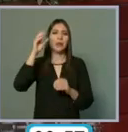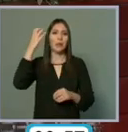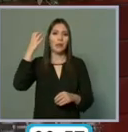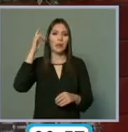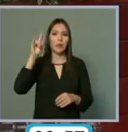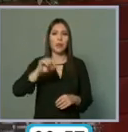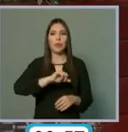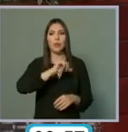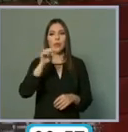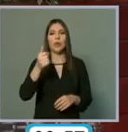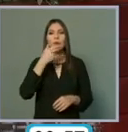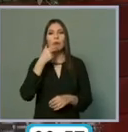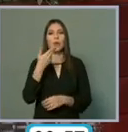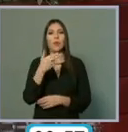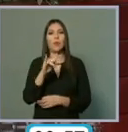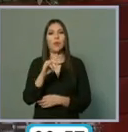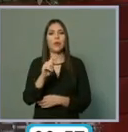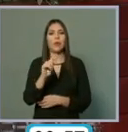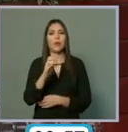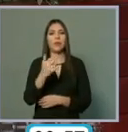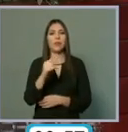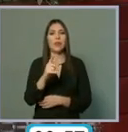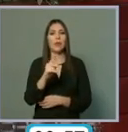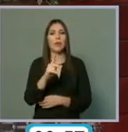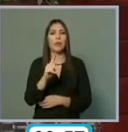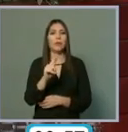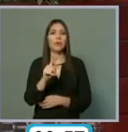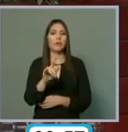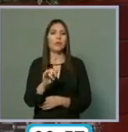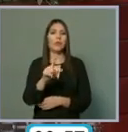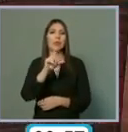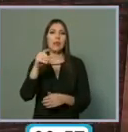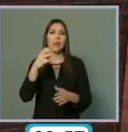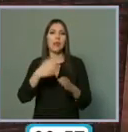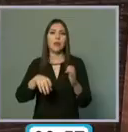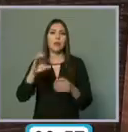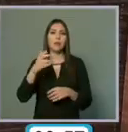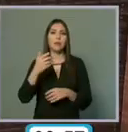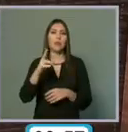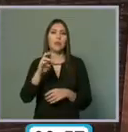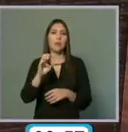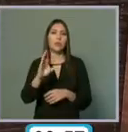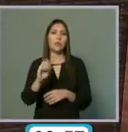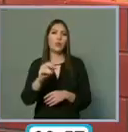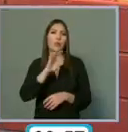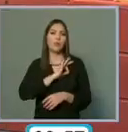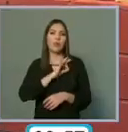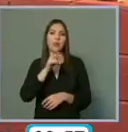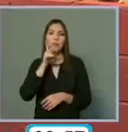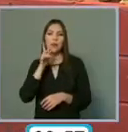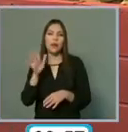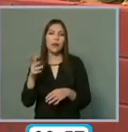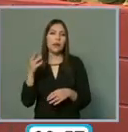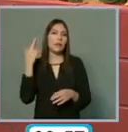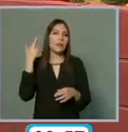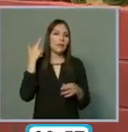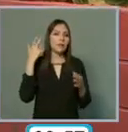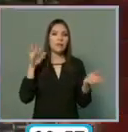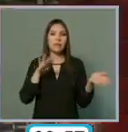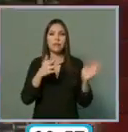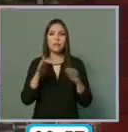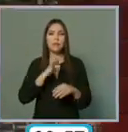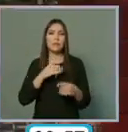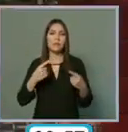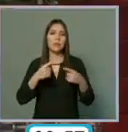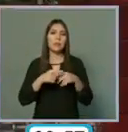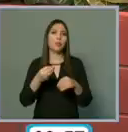Huitzilopochtli derivó en Churubusco, pues cualquiera de estas palabras pudo haber derivado en... Sí, como que le oían taco, ¿no? sentido y... Exactamente. Oye, pero